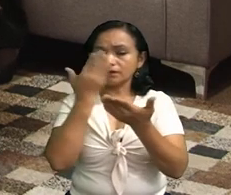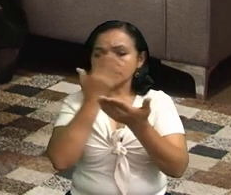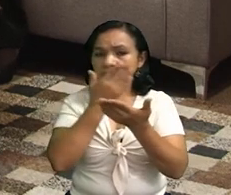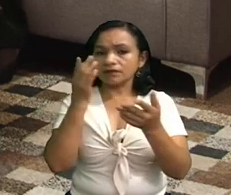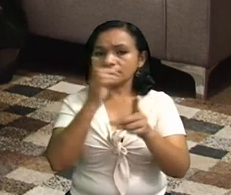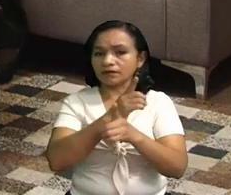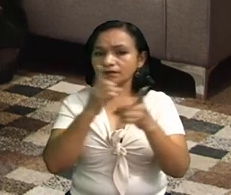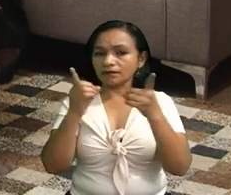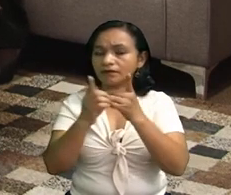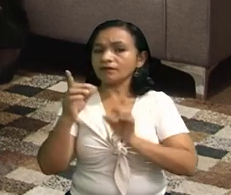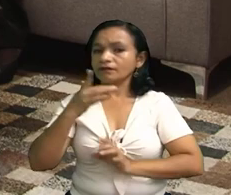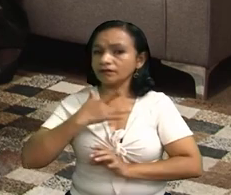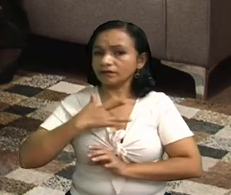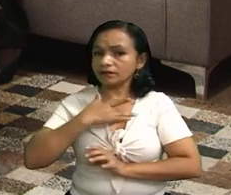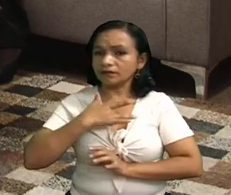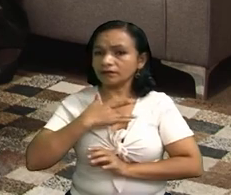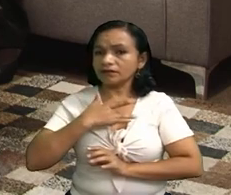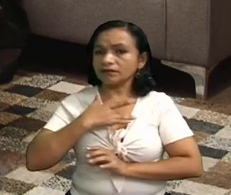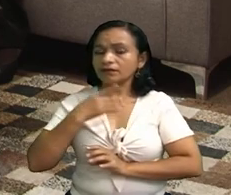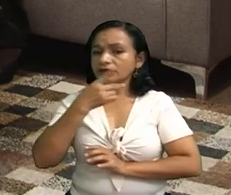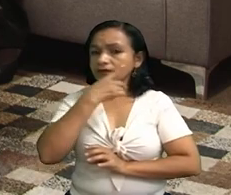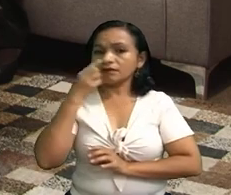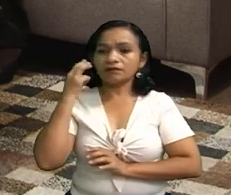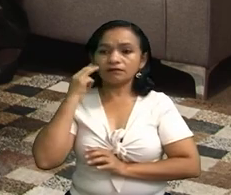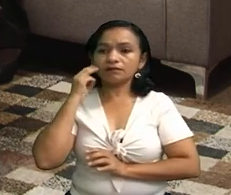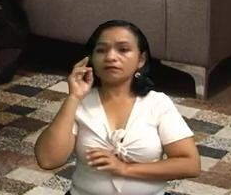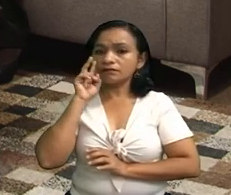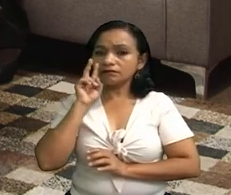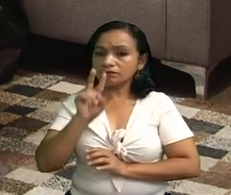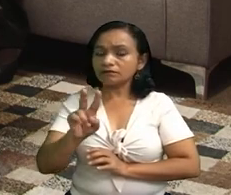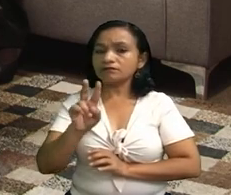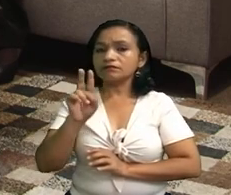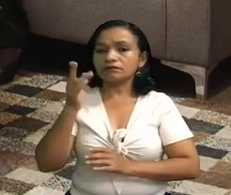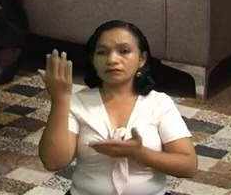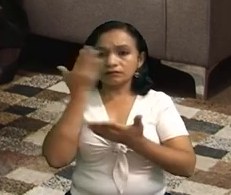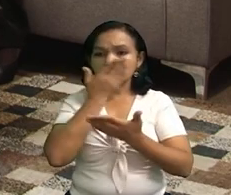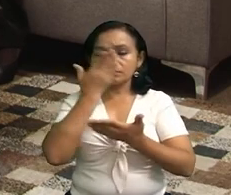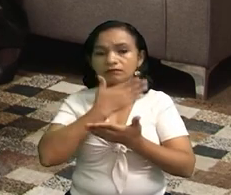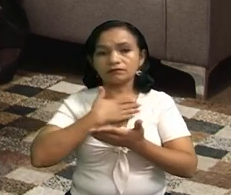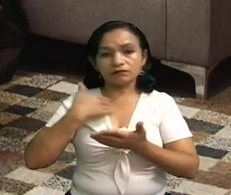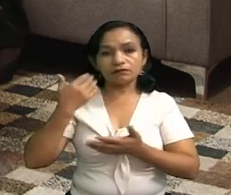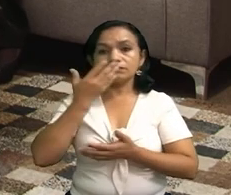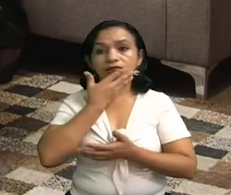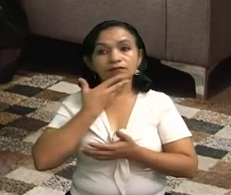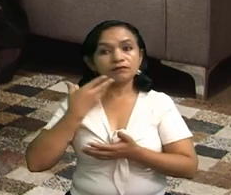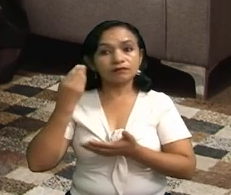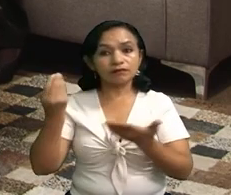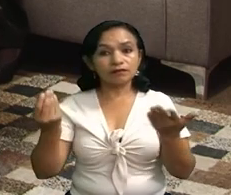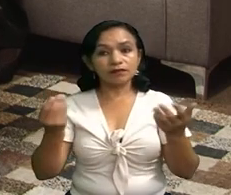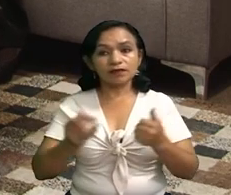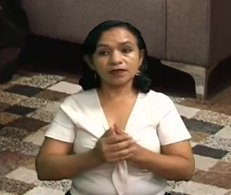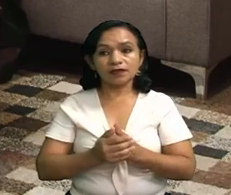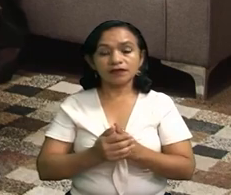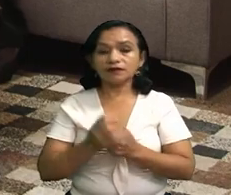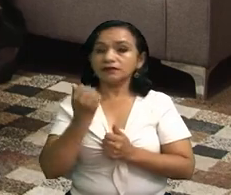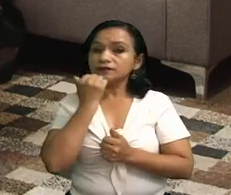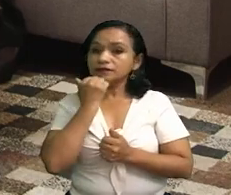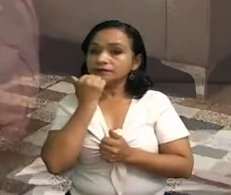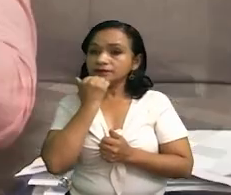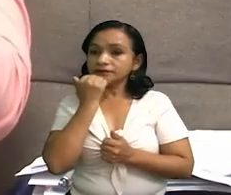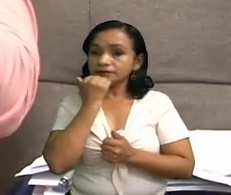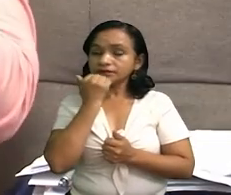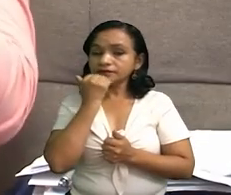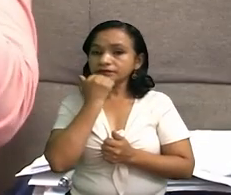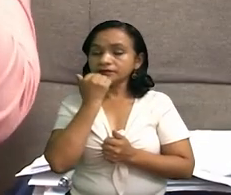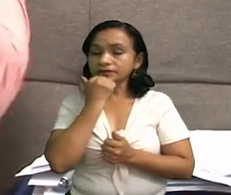Entonces necesitamos que haya un seguimiento para que haya mayor aprovechamiento de los jóvenes. Porque hay una equivocación, y